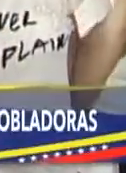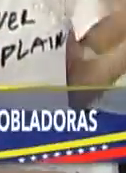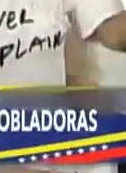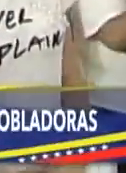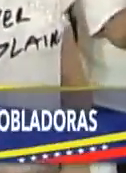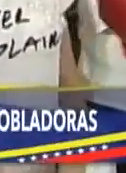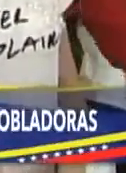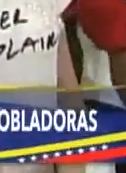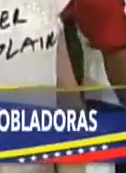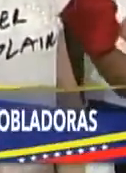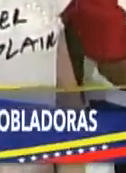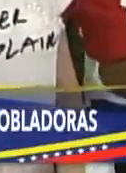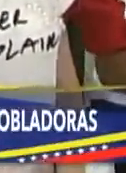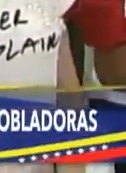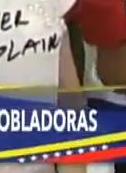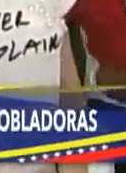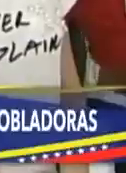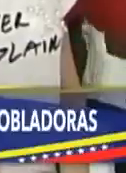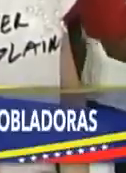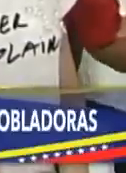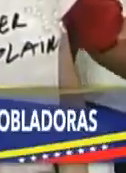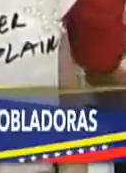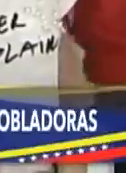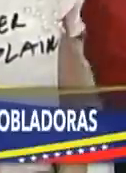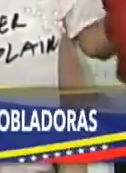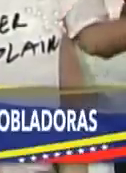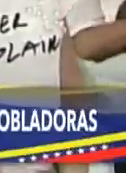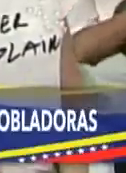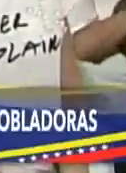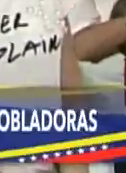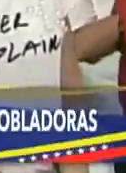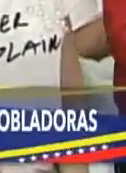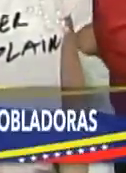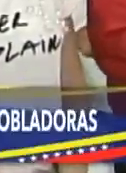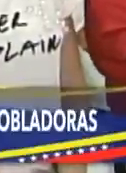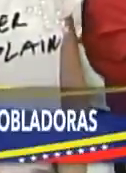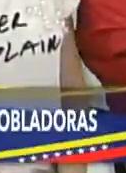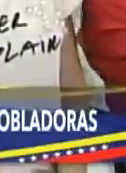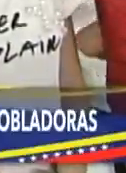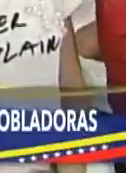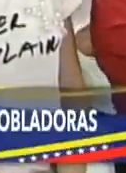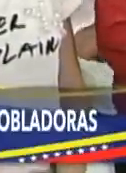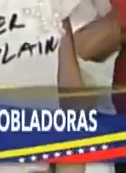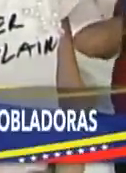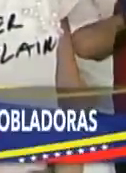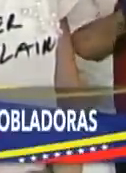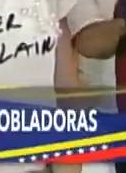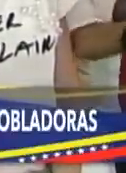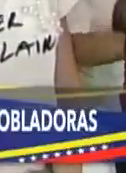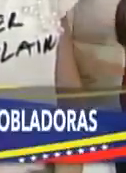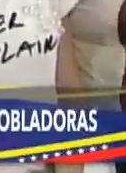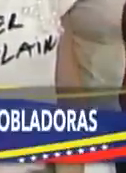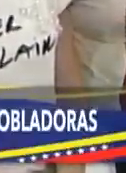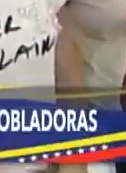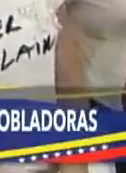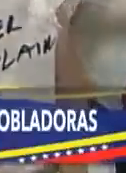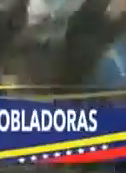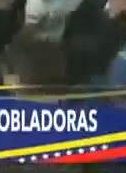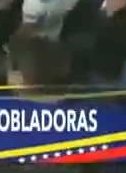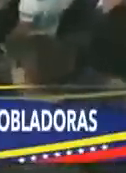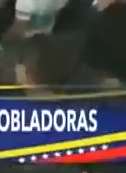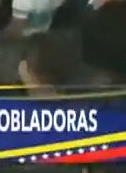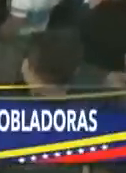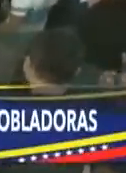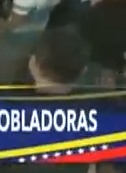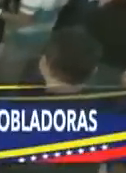normas heredado de la cuarta región en busca de la democratización de la tierra que ha sido posible con la revolución